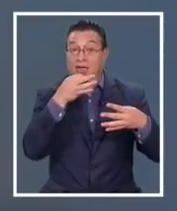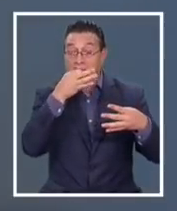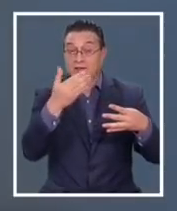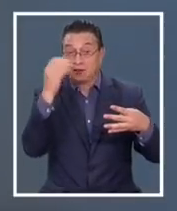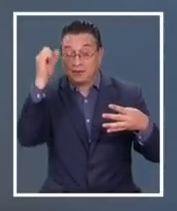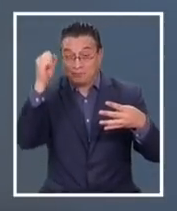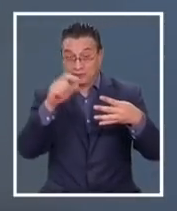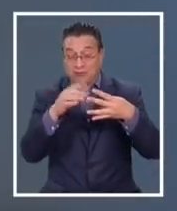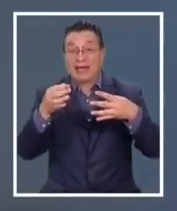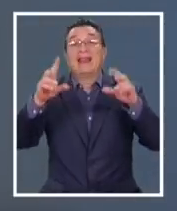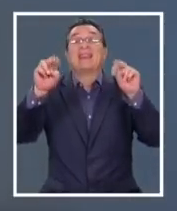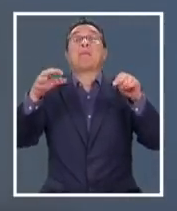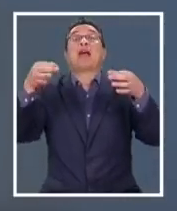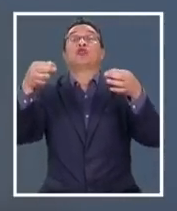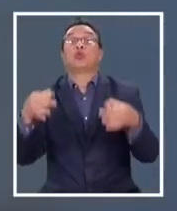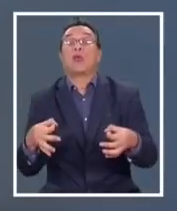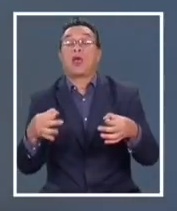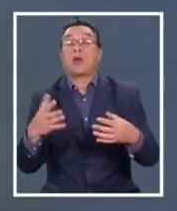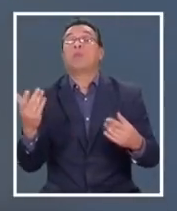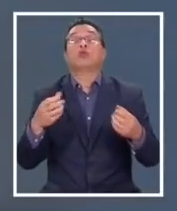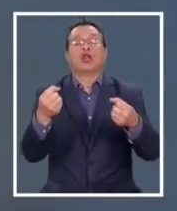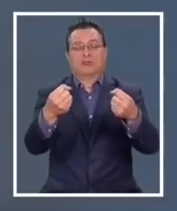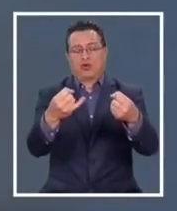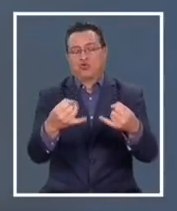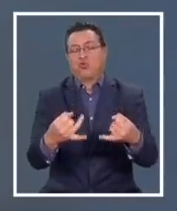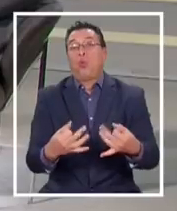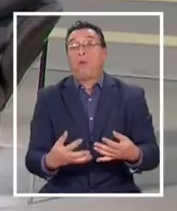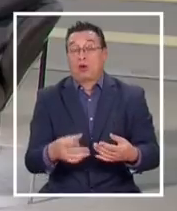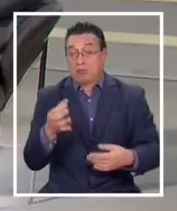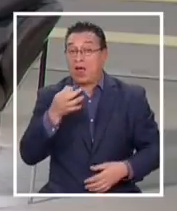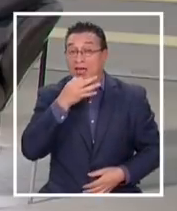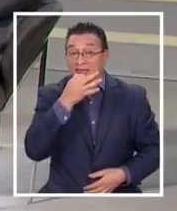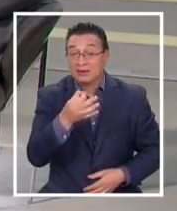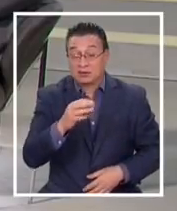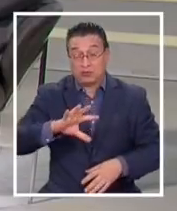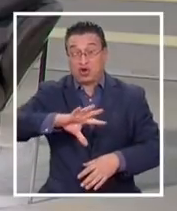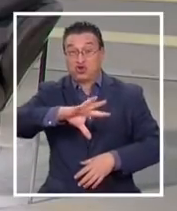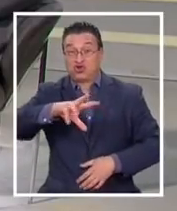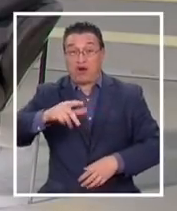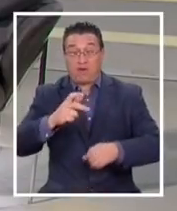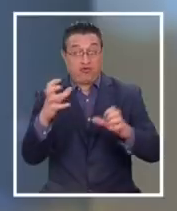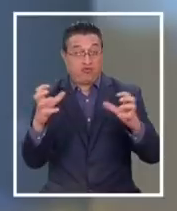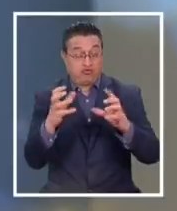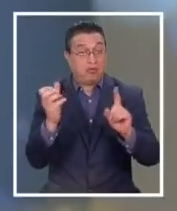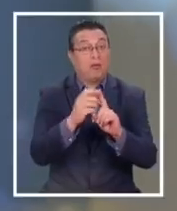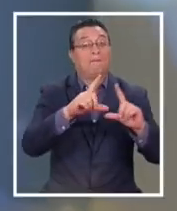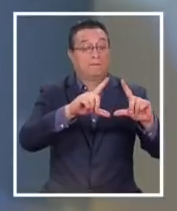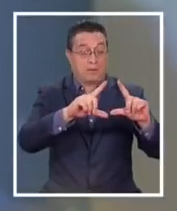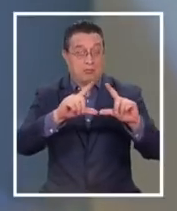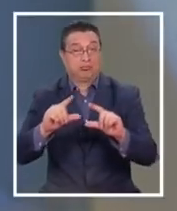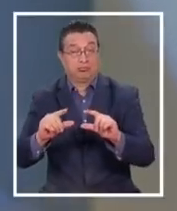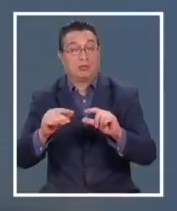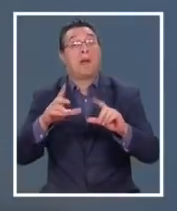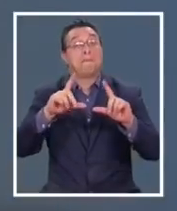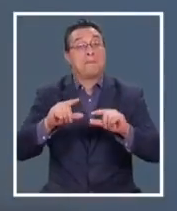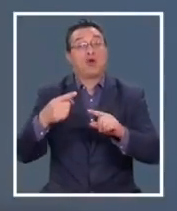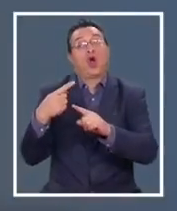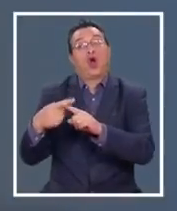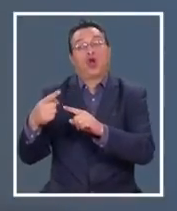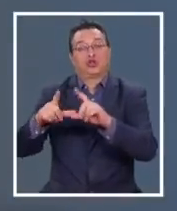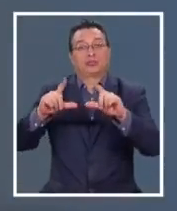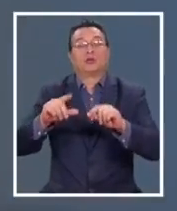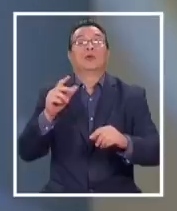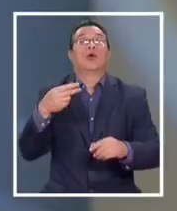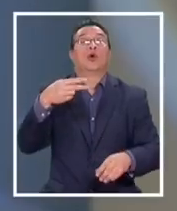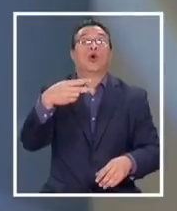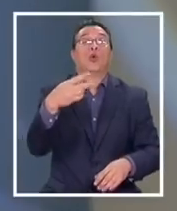la seguridad. Y se lo digo porque si bien los números indican que los robos con violencia han disminuido menos que otros delitos, que el